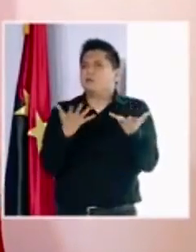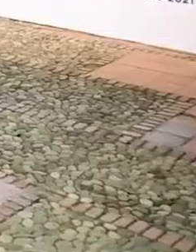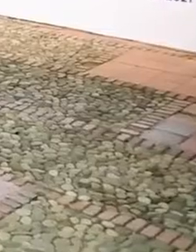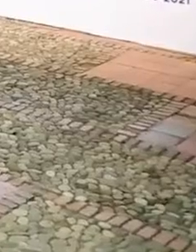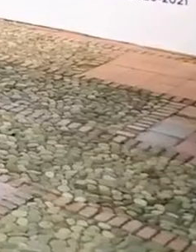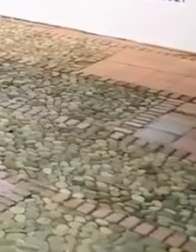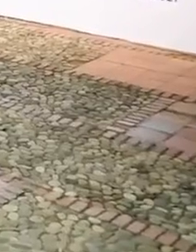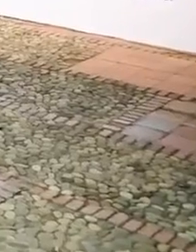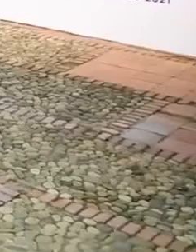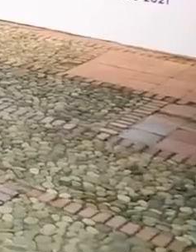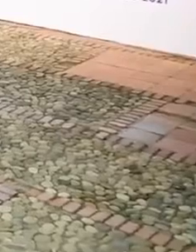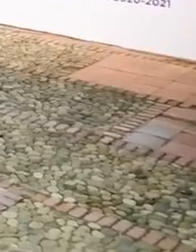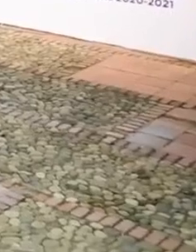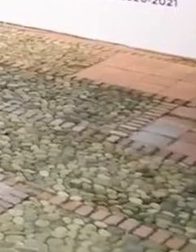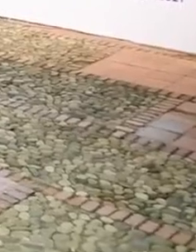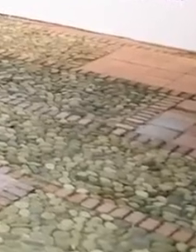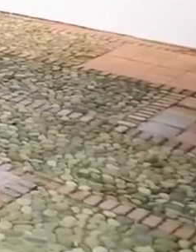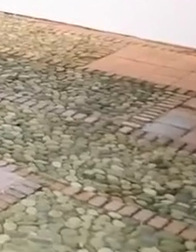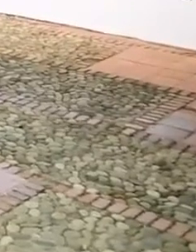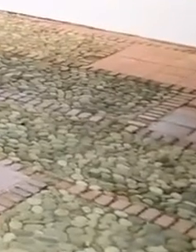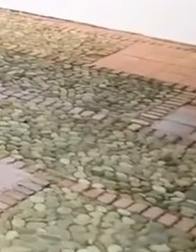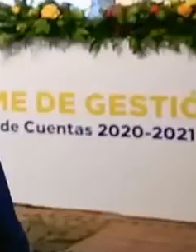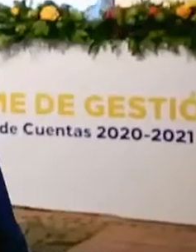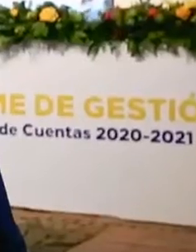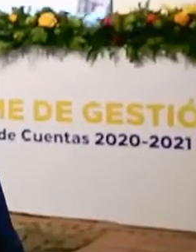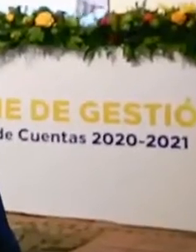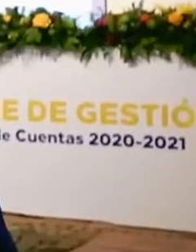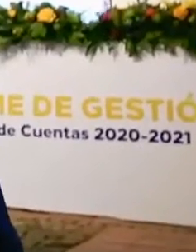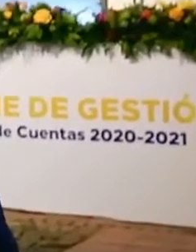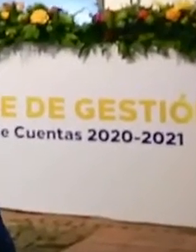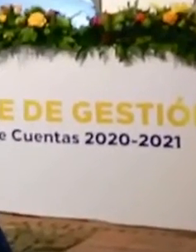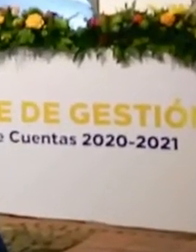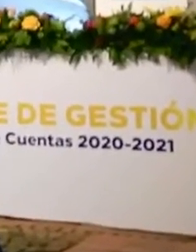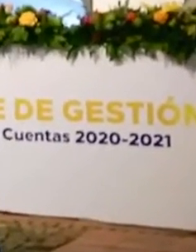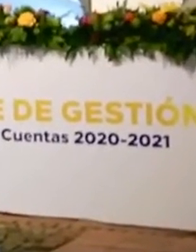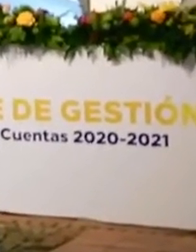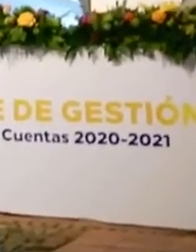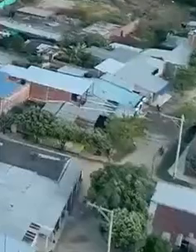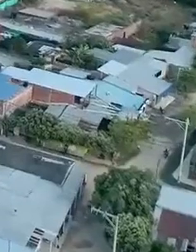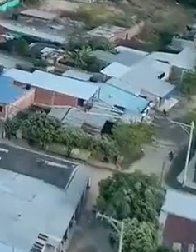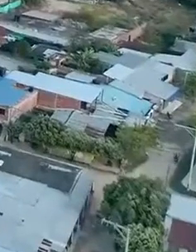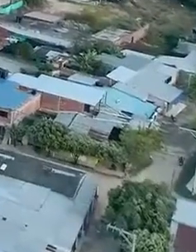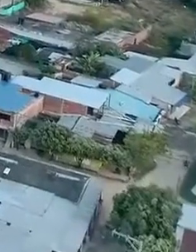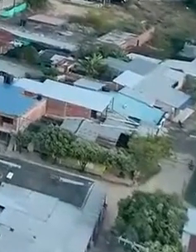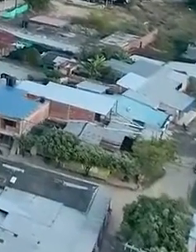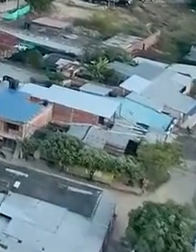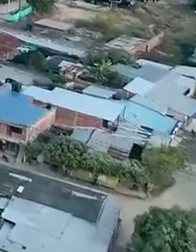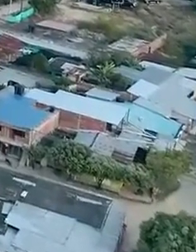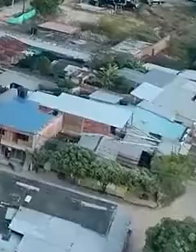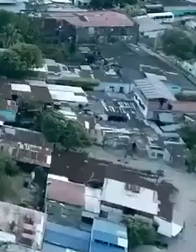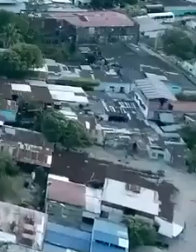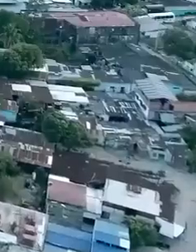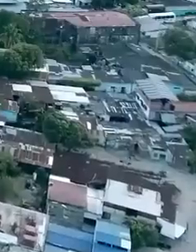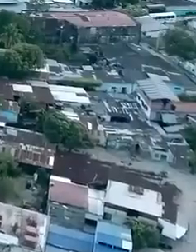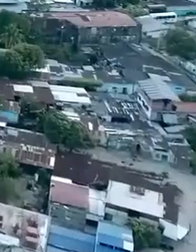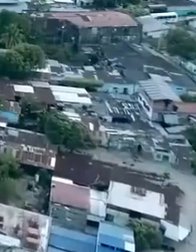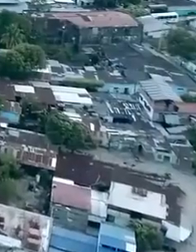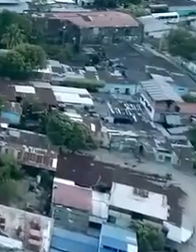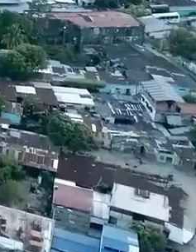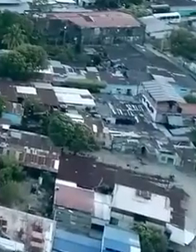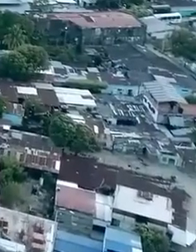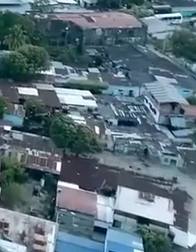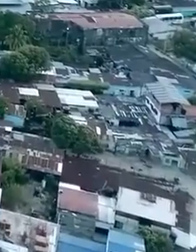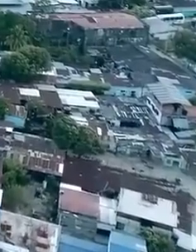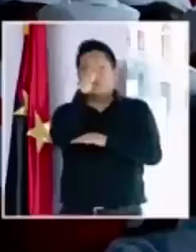oportunidad. Asimismo, el gobernador indicó que la paz es prioridad, más para una región como el norte de Santander, donde la violencia ha